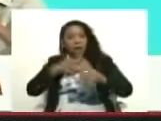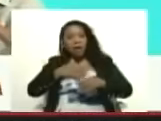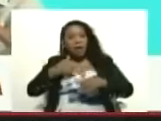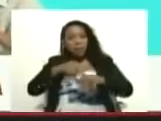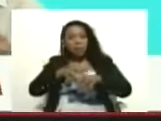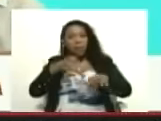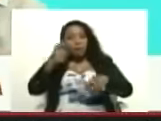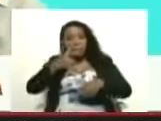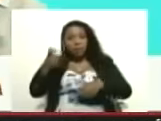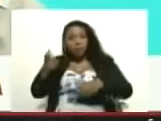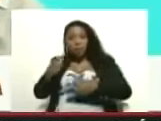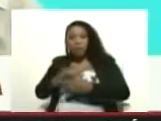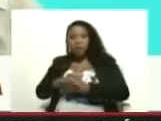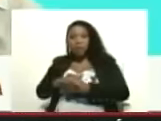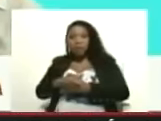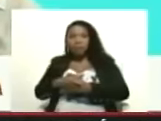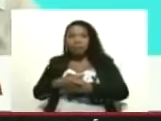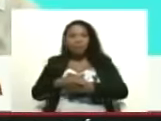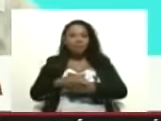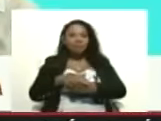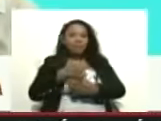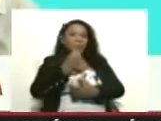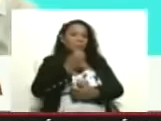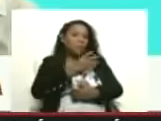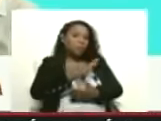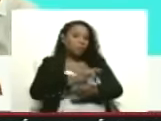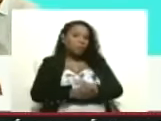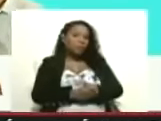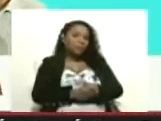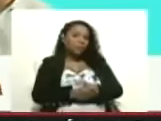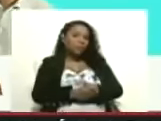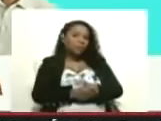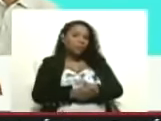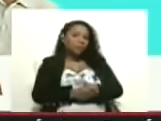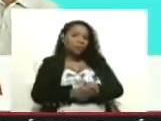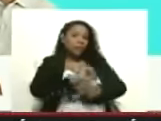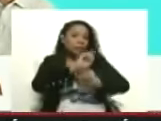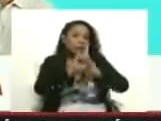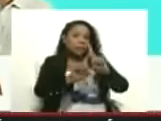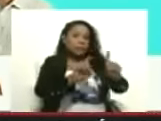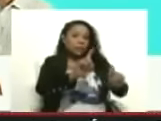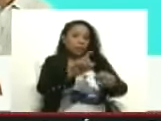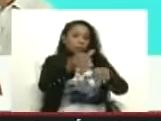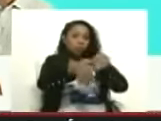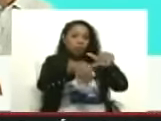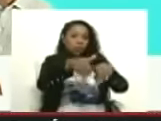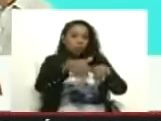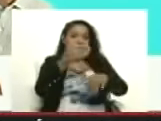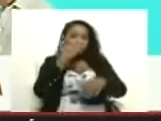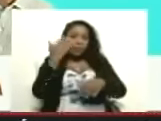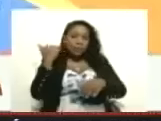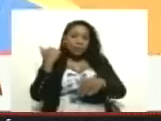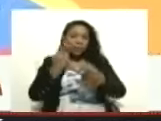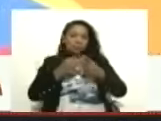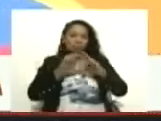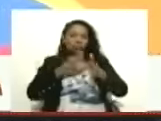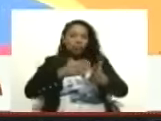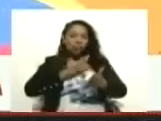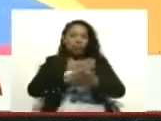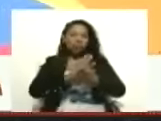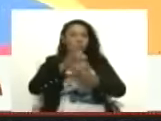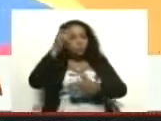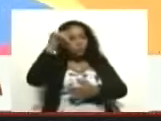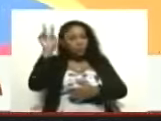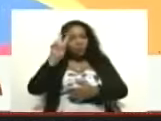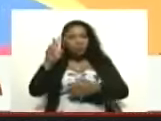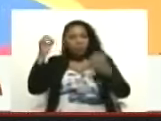de los seres humanos Sí bueno el referéndum consultivo como mecanismo constitucional y Pacífico del pueblo venezolano